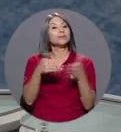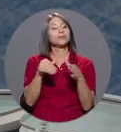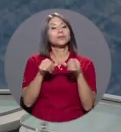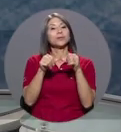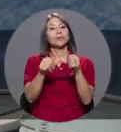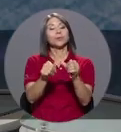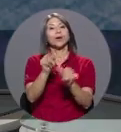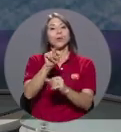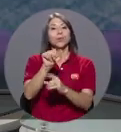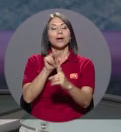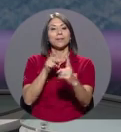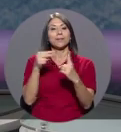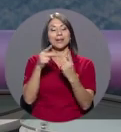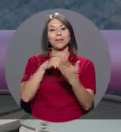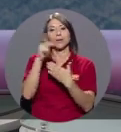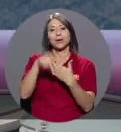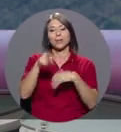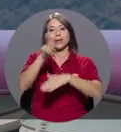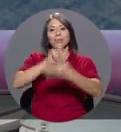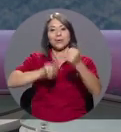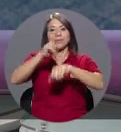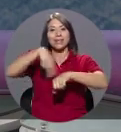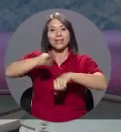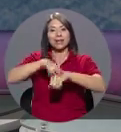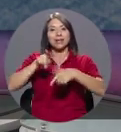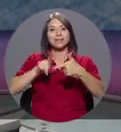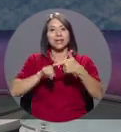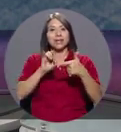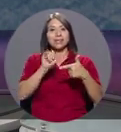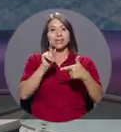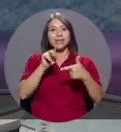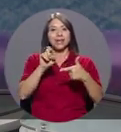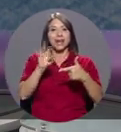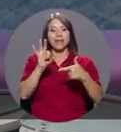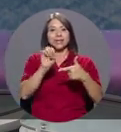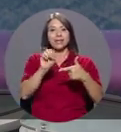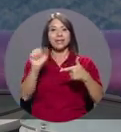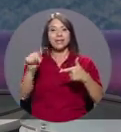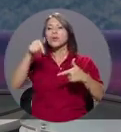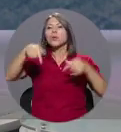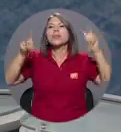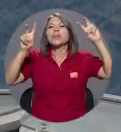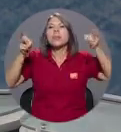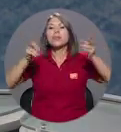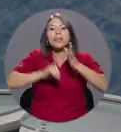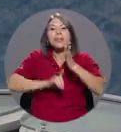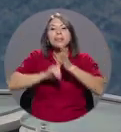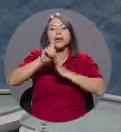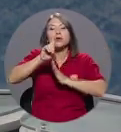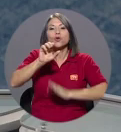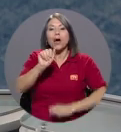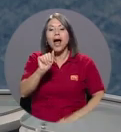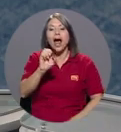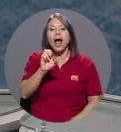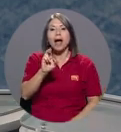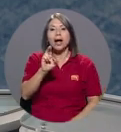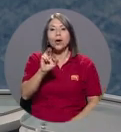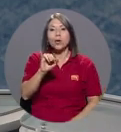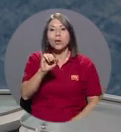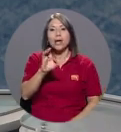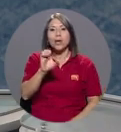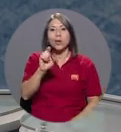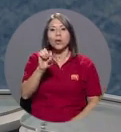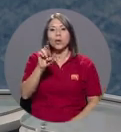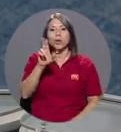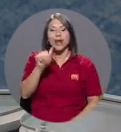Regresa usted a Una Mirada del programa de la Universidad Nacional y del SINAR S.A. Hoy con el tema del desarrollo de la acuacultura en Costa Rica. Es